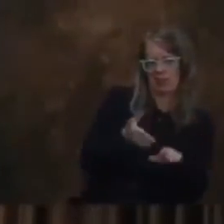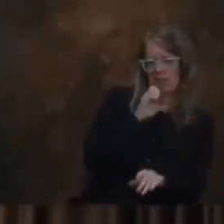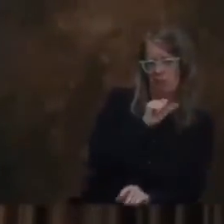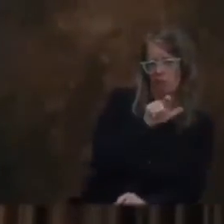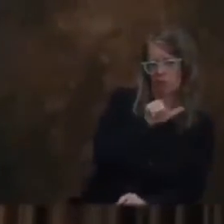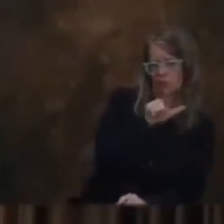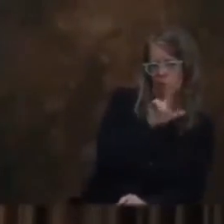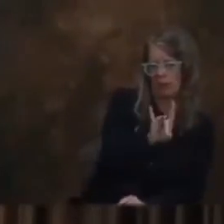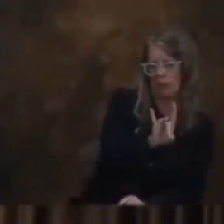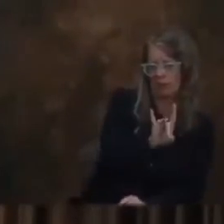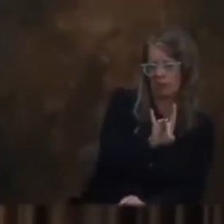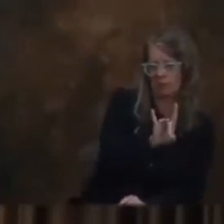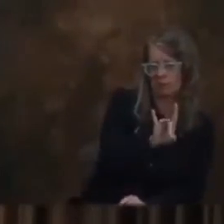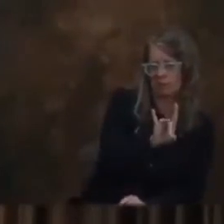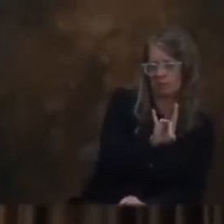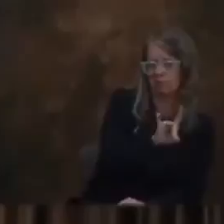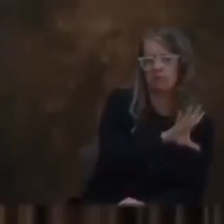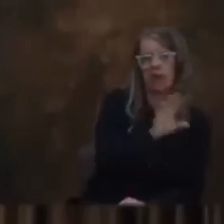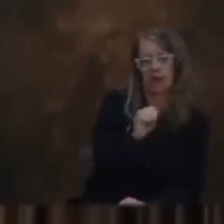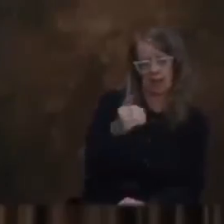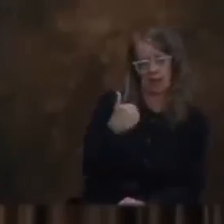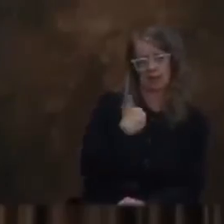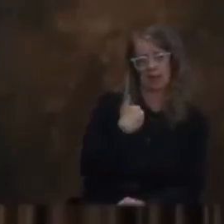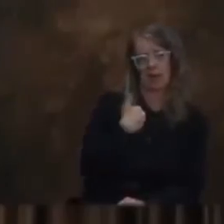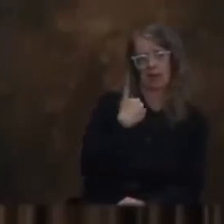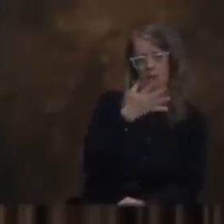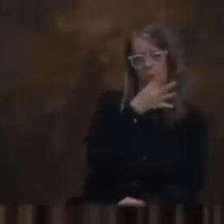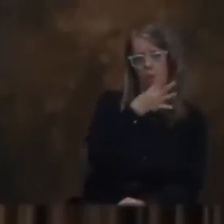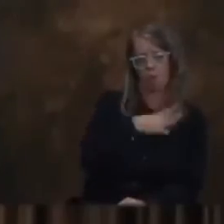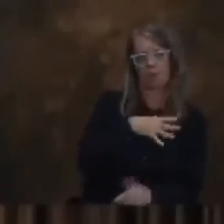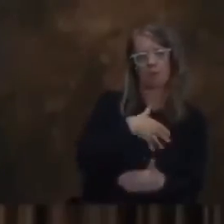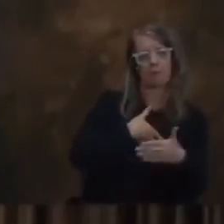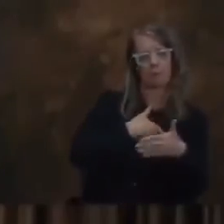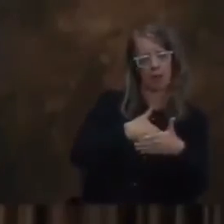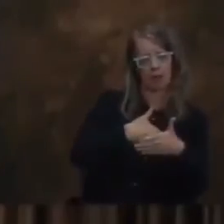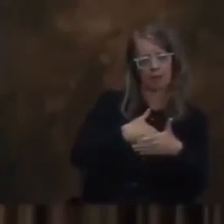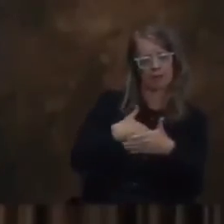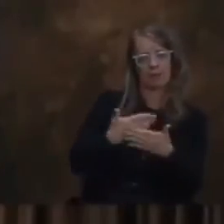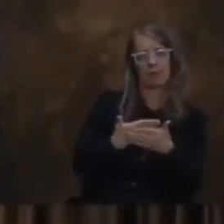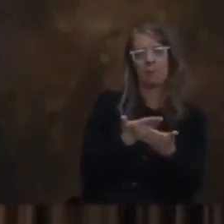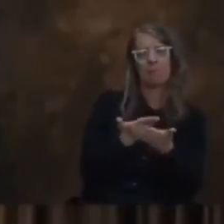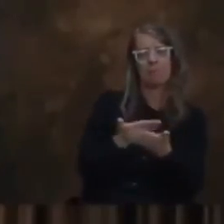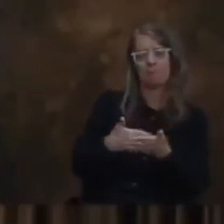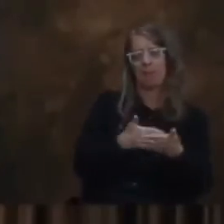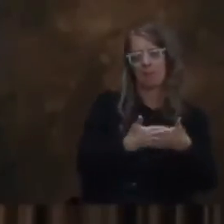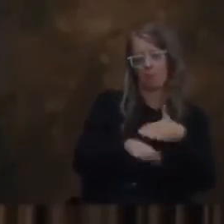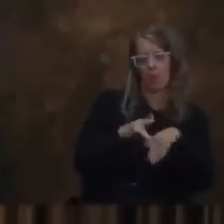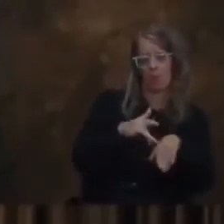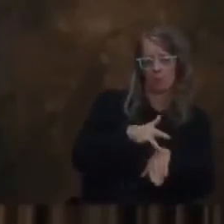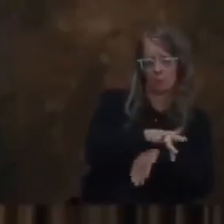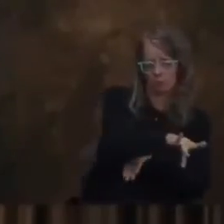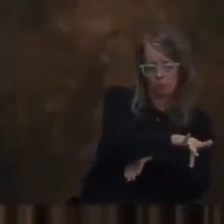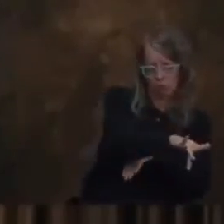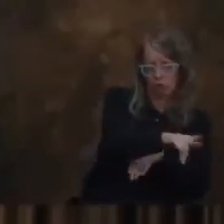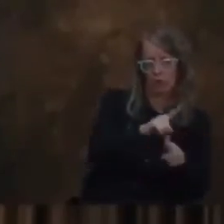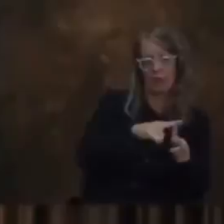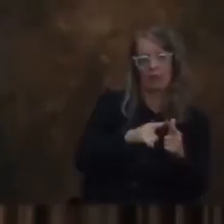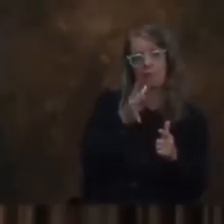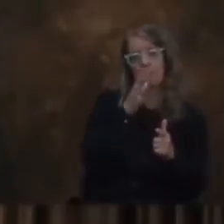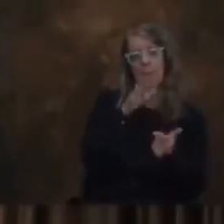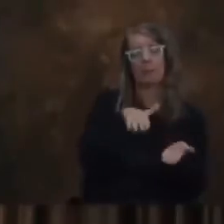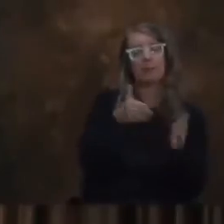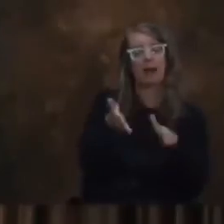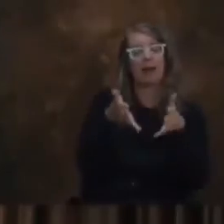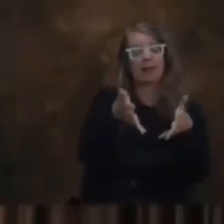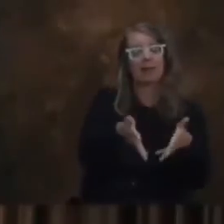manera muy traffic de trágica terminó muriendo de manera prematura que tuvimos a un bebé recién